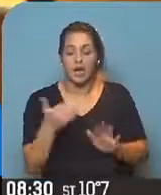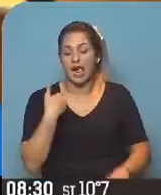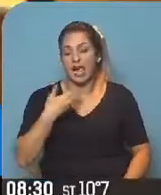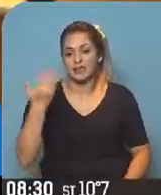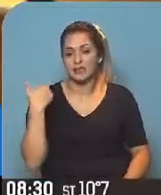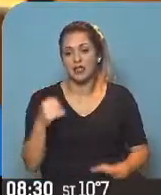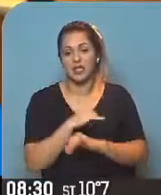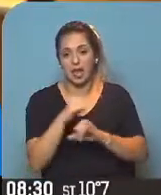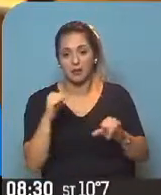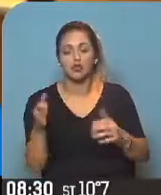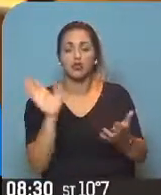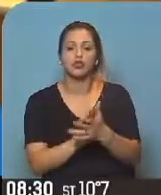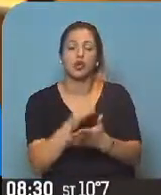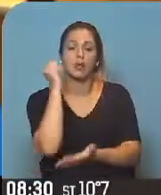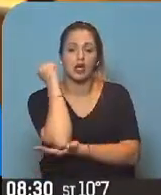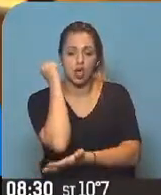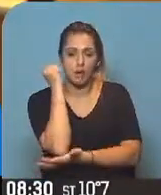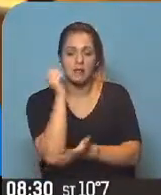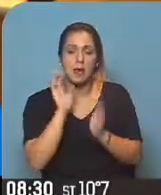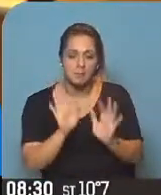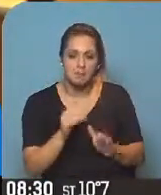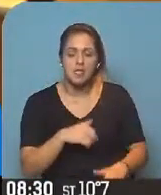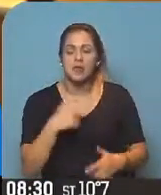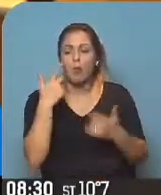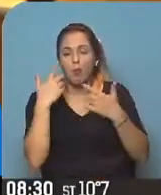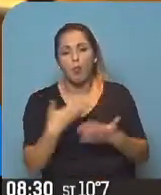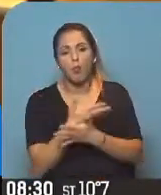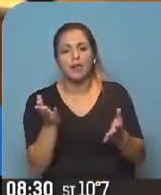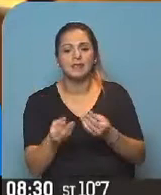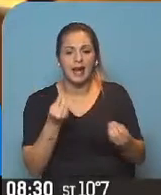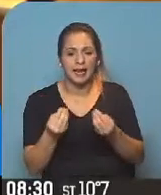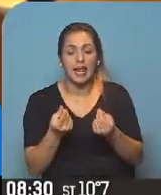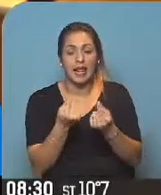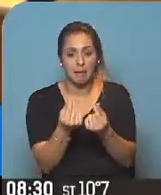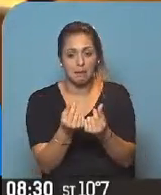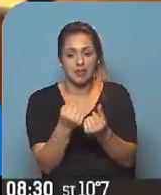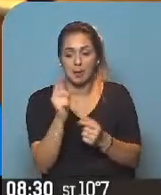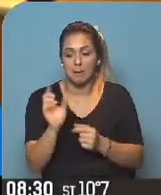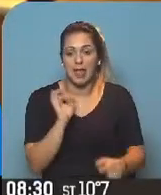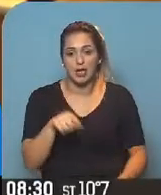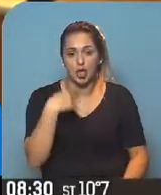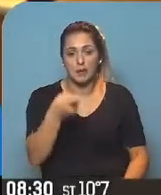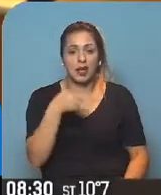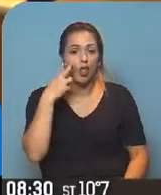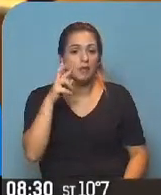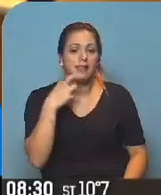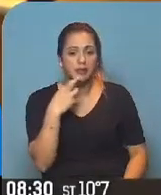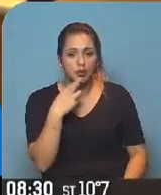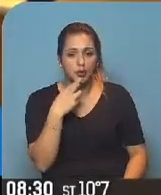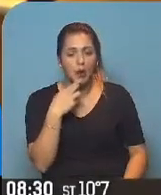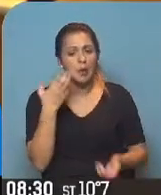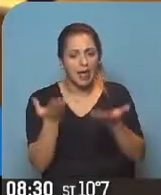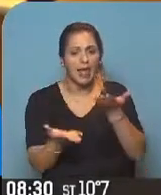de ayer en materia económica se entienden a demostrar de que el presupuesto para el año que viene el año 2019 está